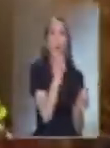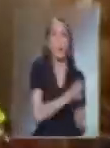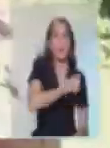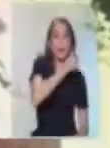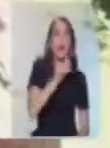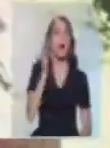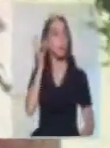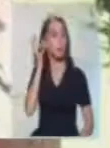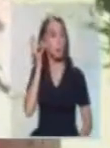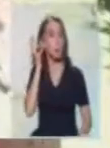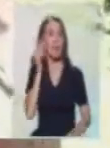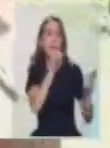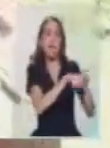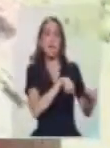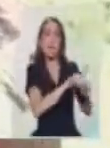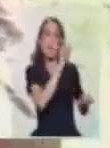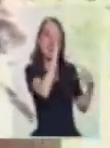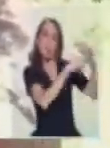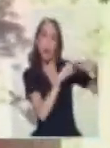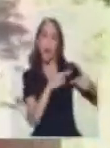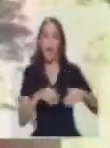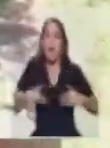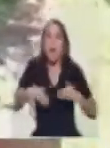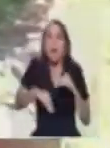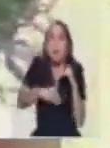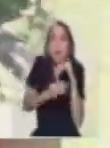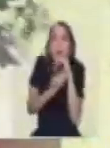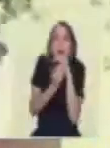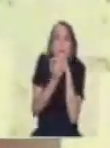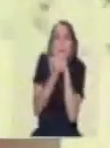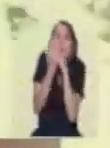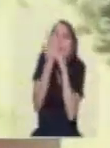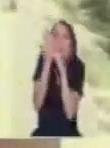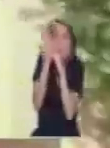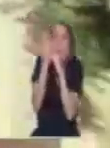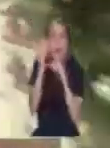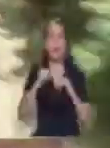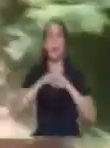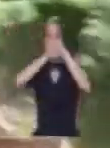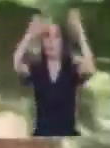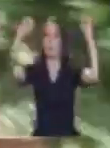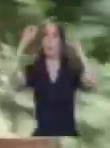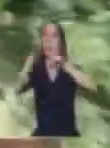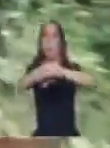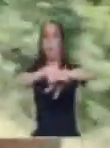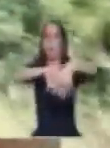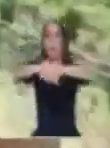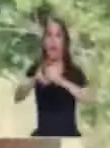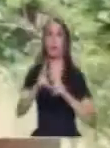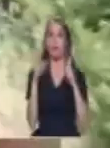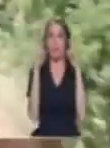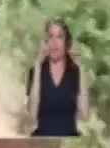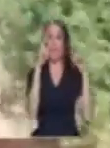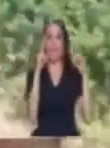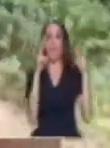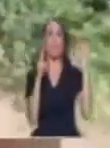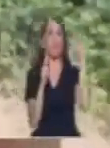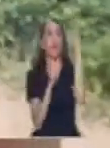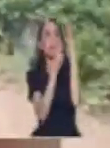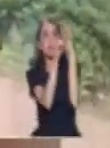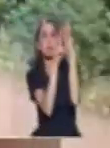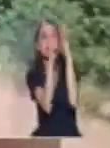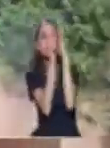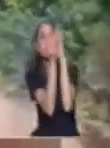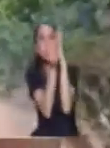mujeres desafía la tradición. Se levantan de madrugada, equipadas con guantes y tijeras, listas para extraer